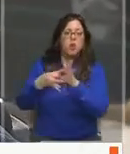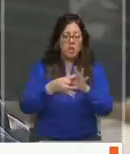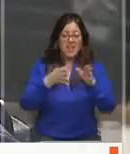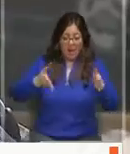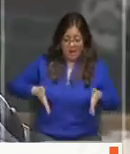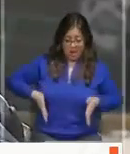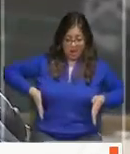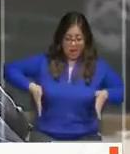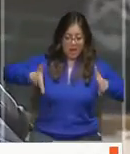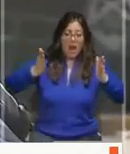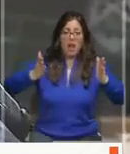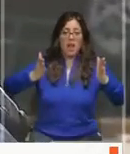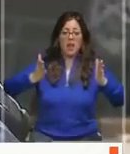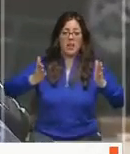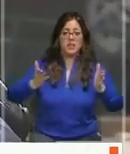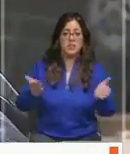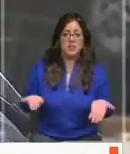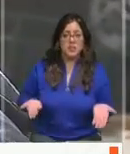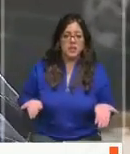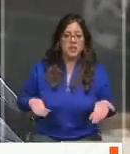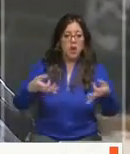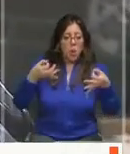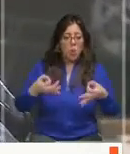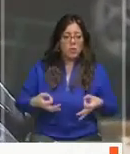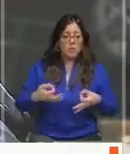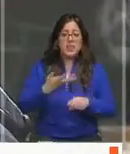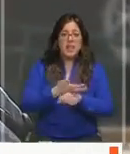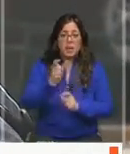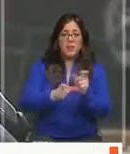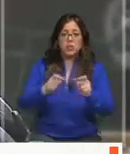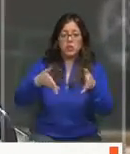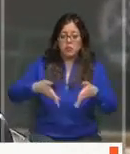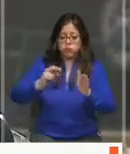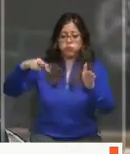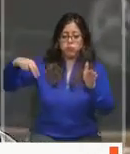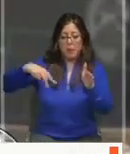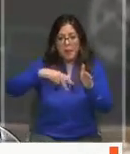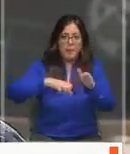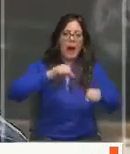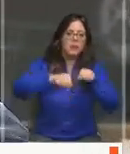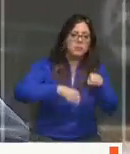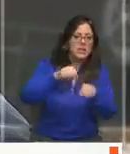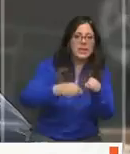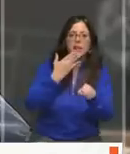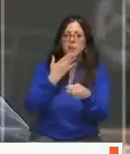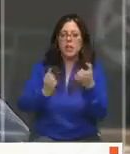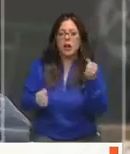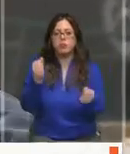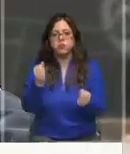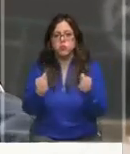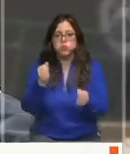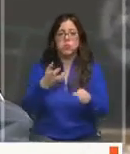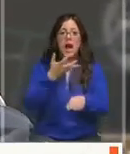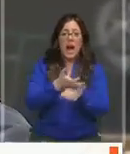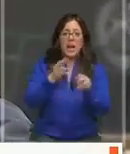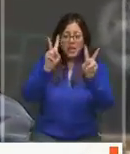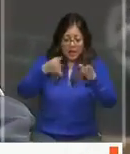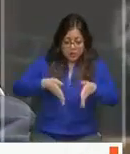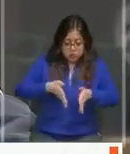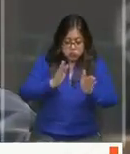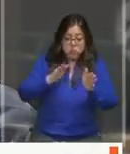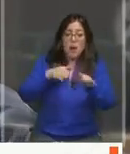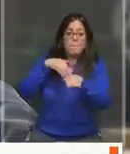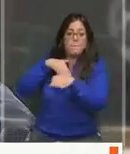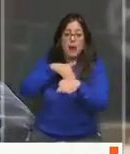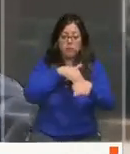avenida, donde conviven tanto peatones, ciclistas, ¿no es cierto?, y vehículos, donde tenemos corredores de buses, locomoción colectiva